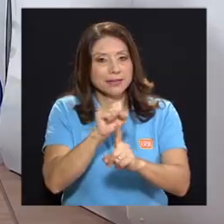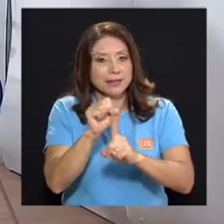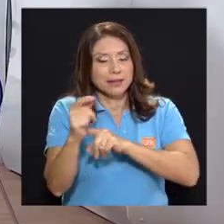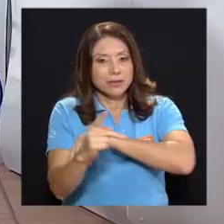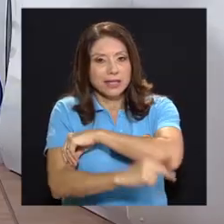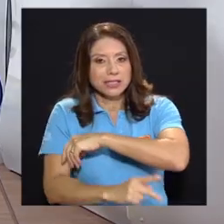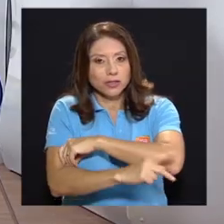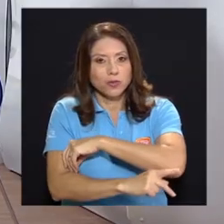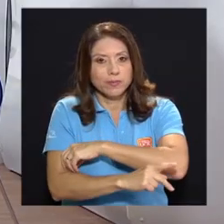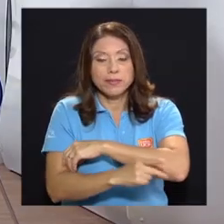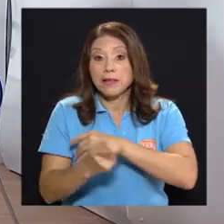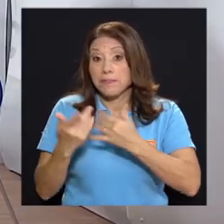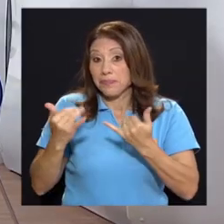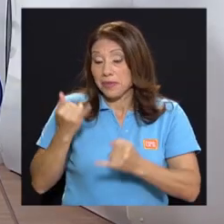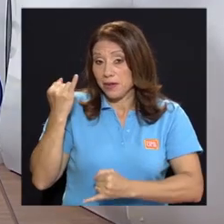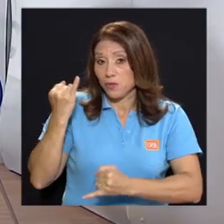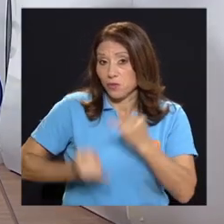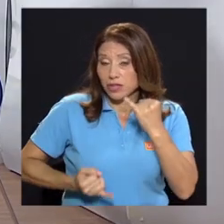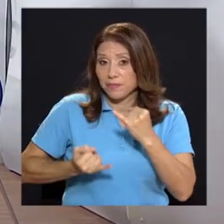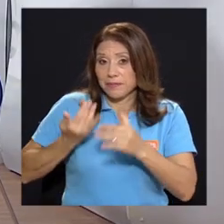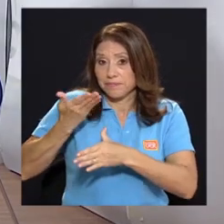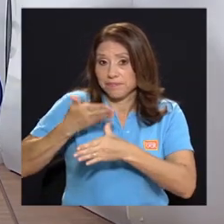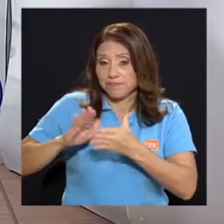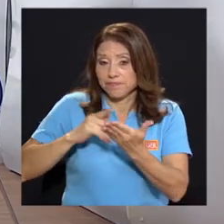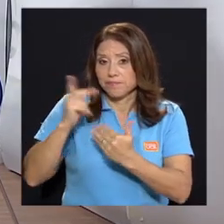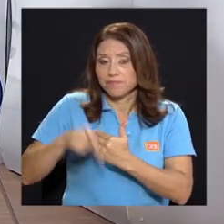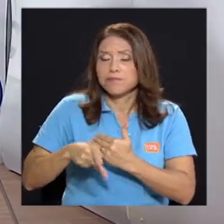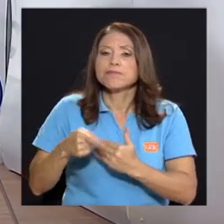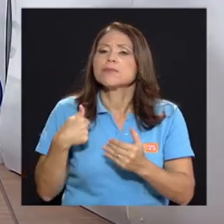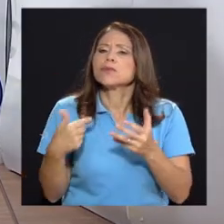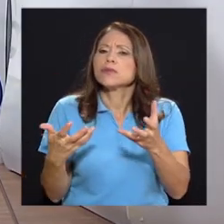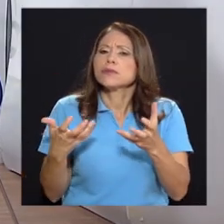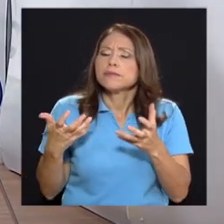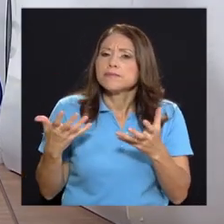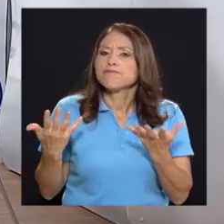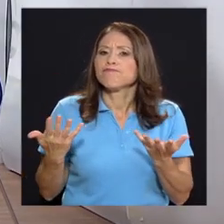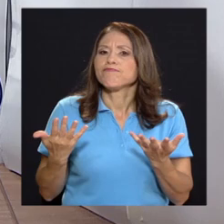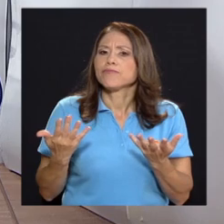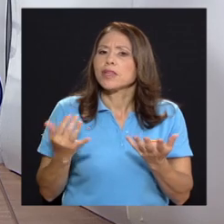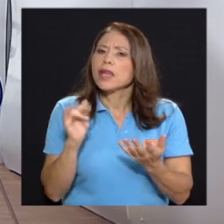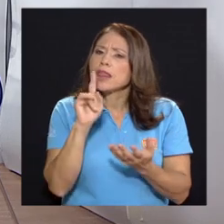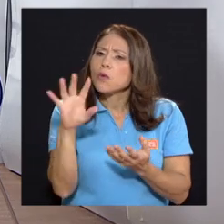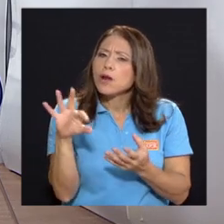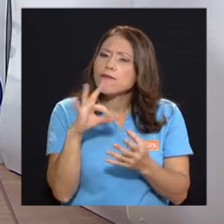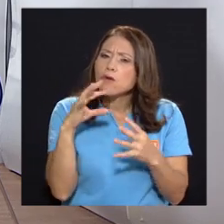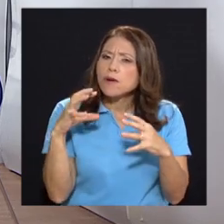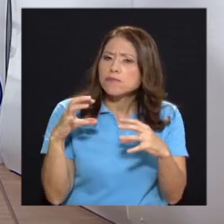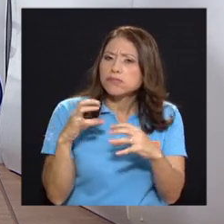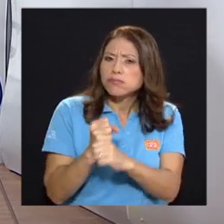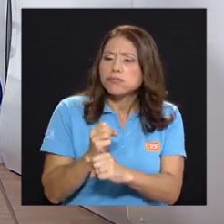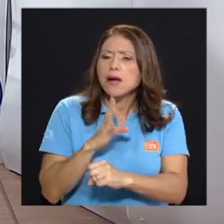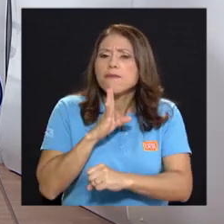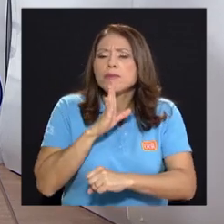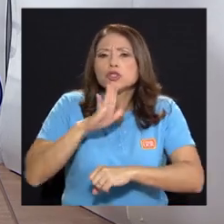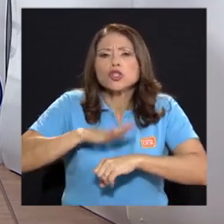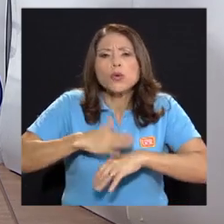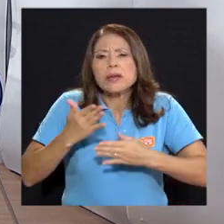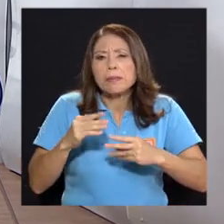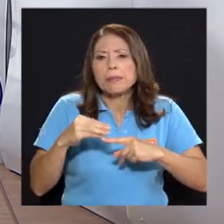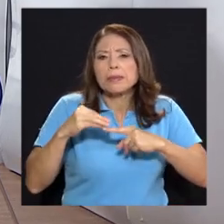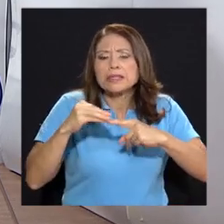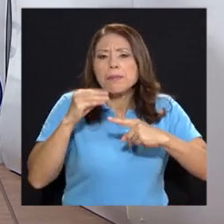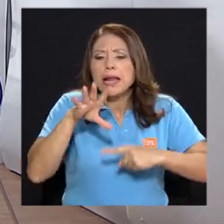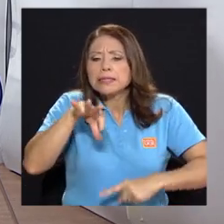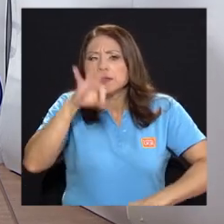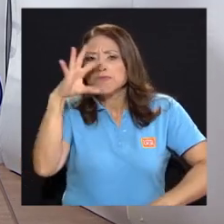mejor ya estamos en el último segmento yo quiero que de una forma bastante comprimida hablemos de los hallazgos principales que